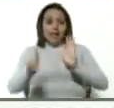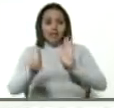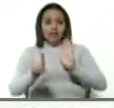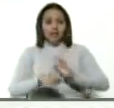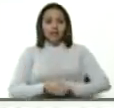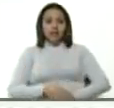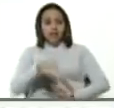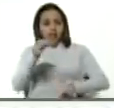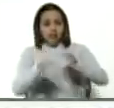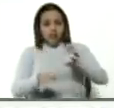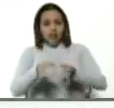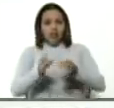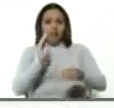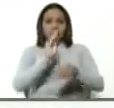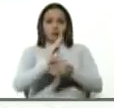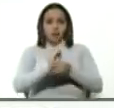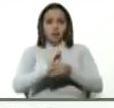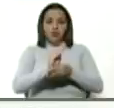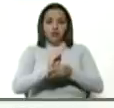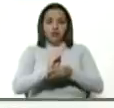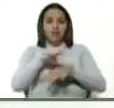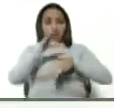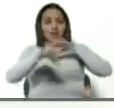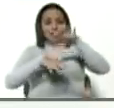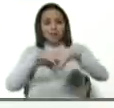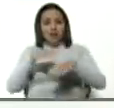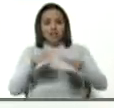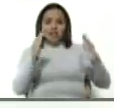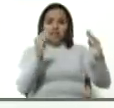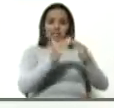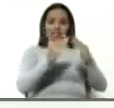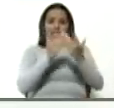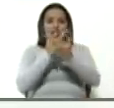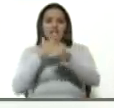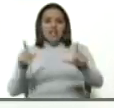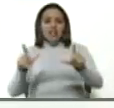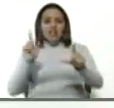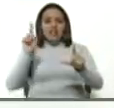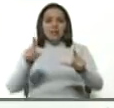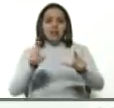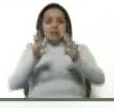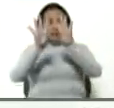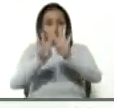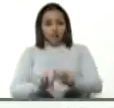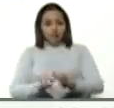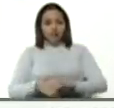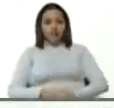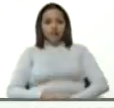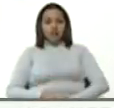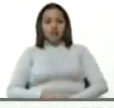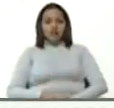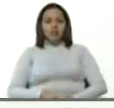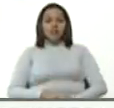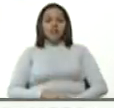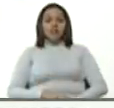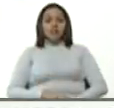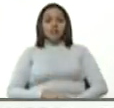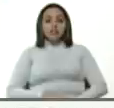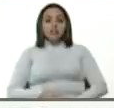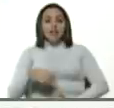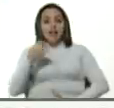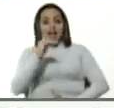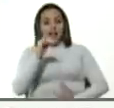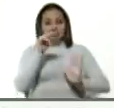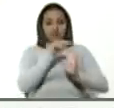Ley para la Protección de la Fauna Doméstica, Libre y en Cautiverio, las acciones están tipificadas, estas